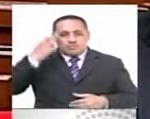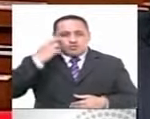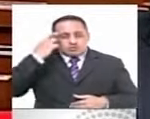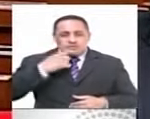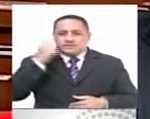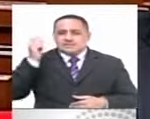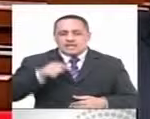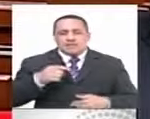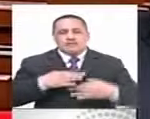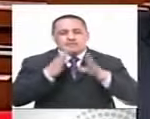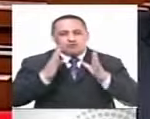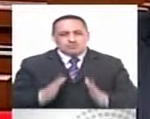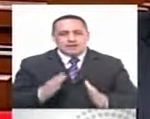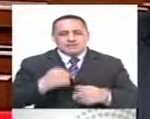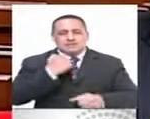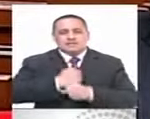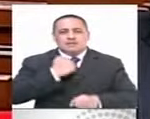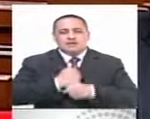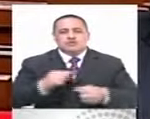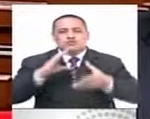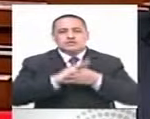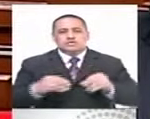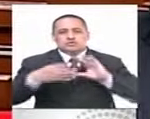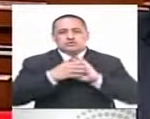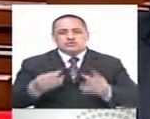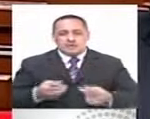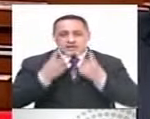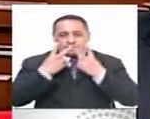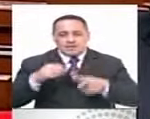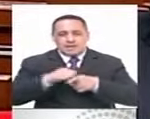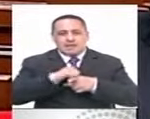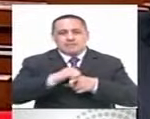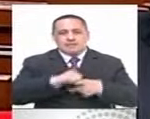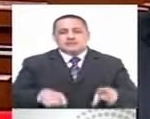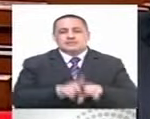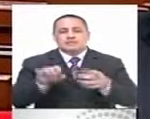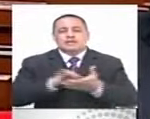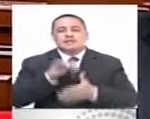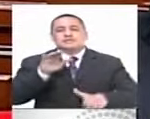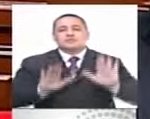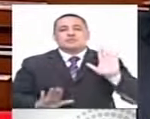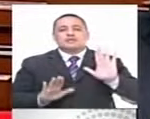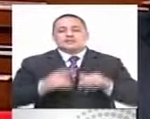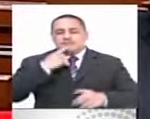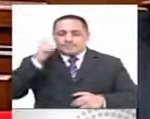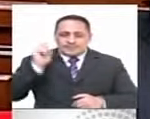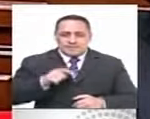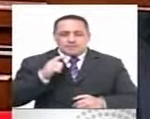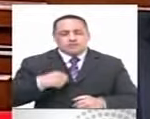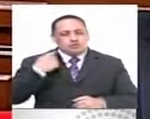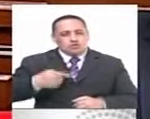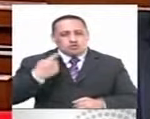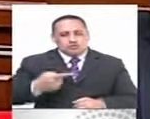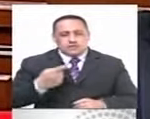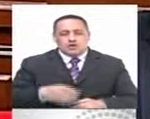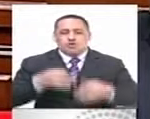deberían formarse en la tarea histórica de vincular la teoría y la práctica, y lo que se promete en el llano debería